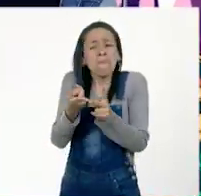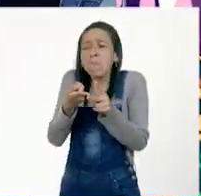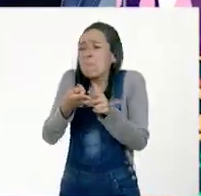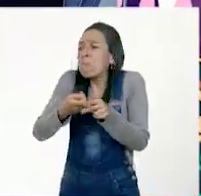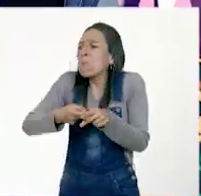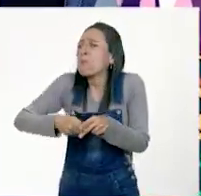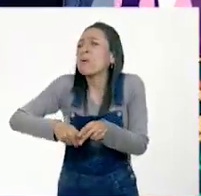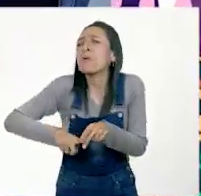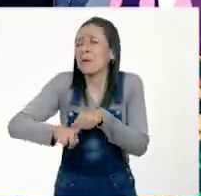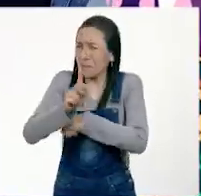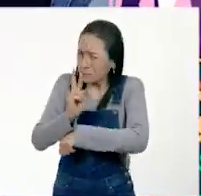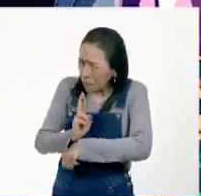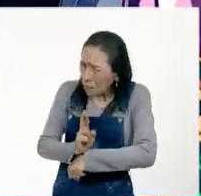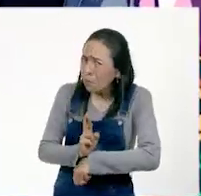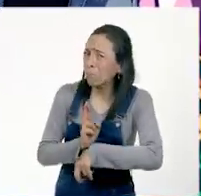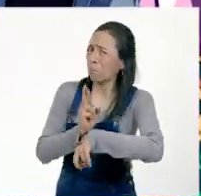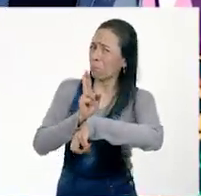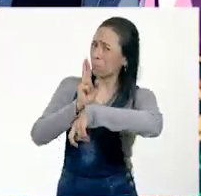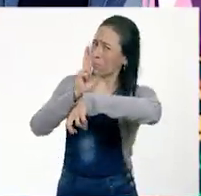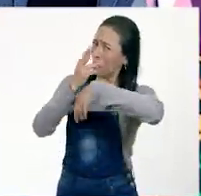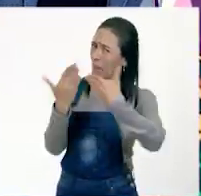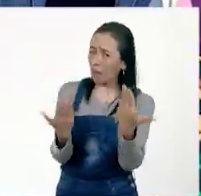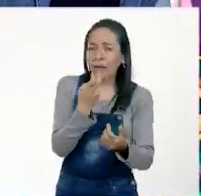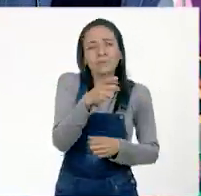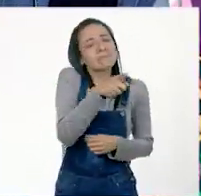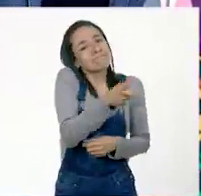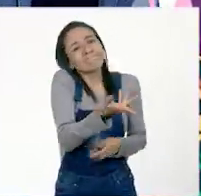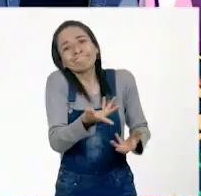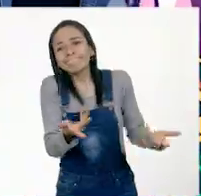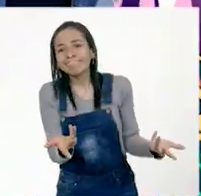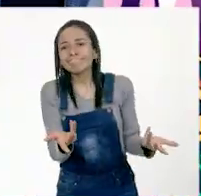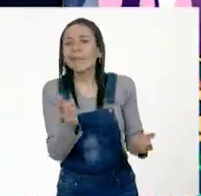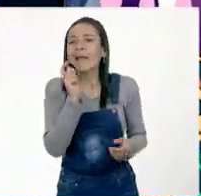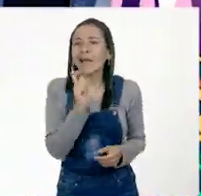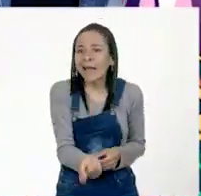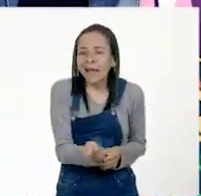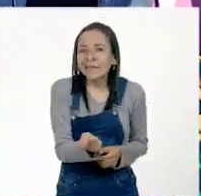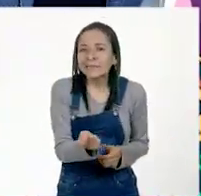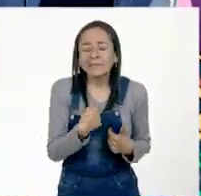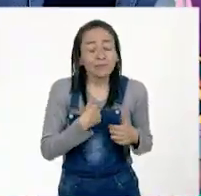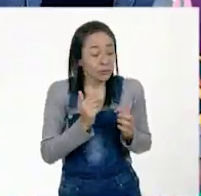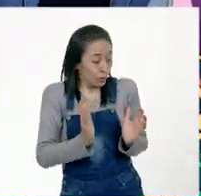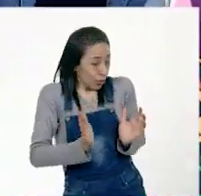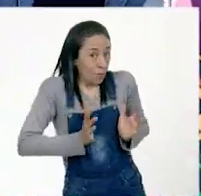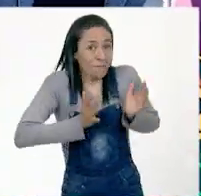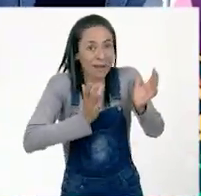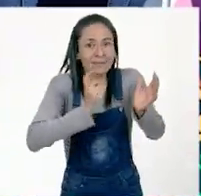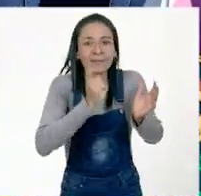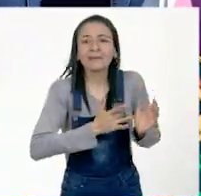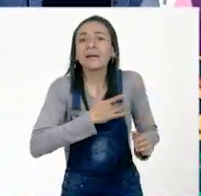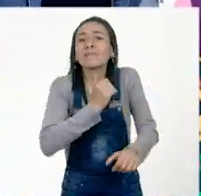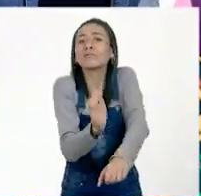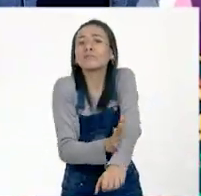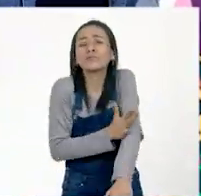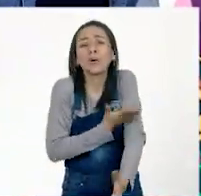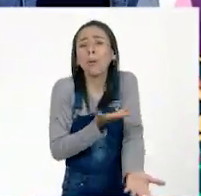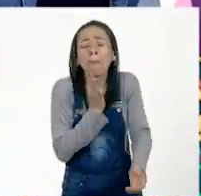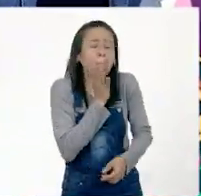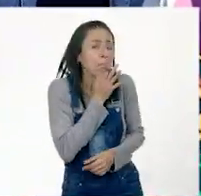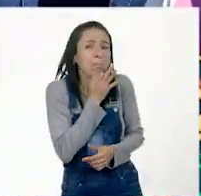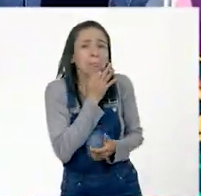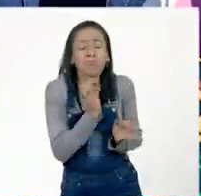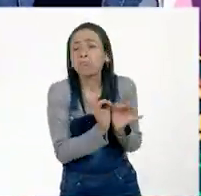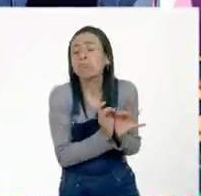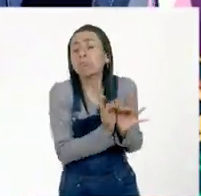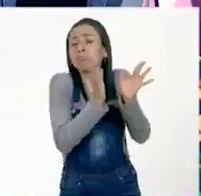es justamente la emoción que llega cuando menos lo esperabas. La sorpresa te llega e inquieta. Y lo